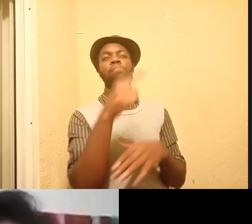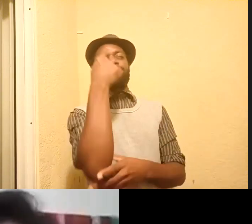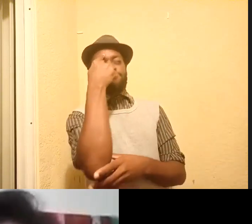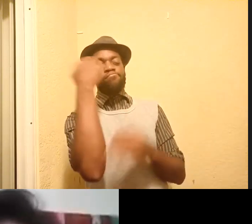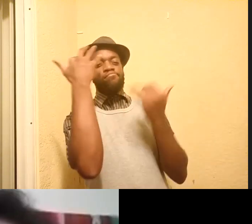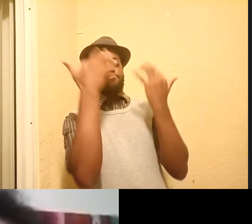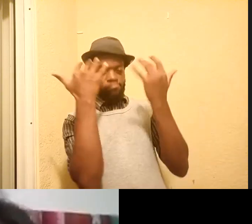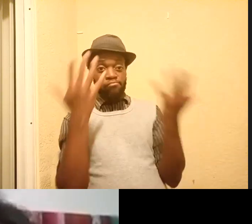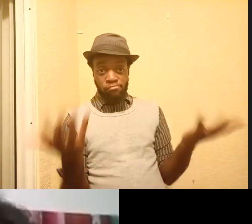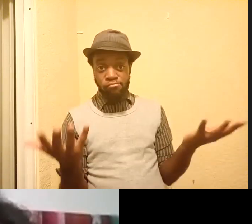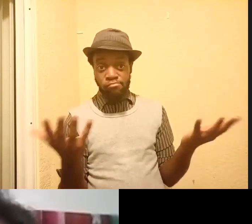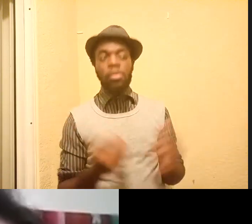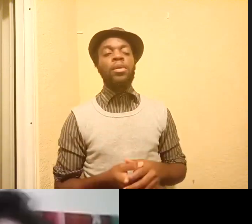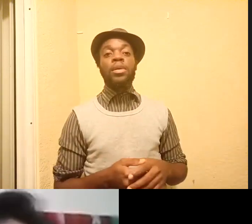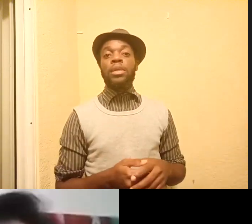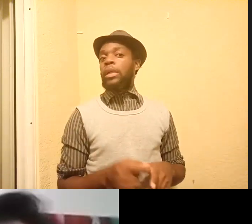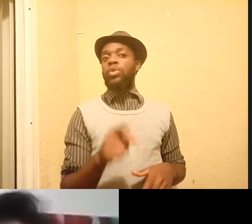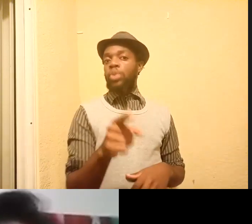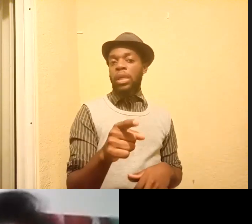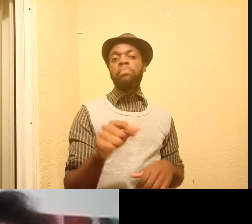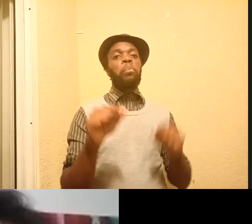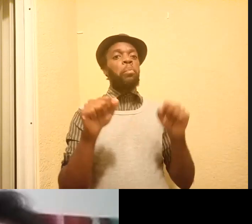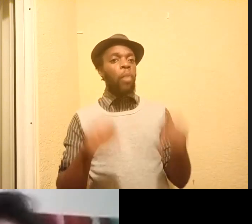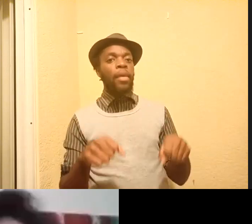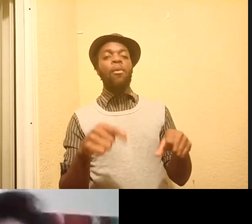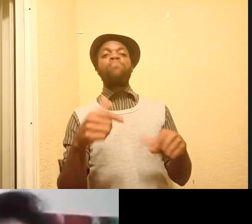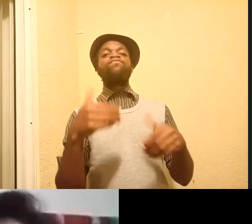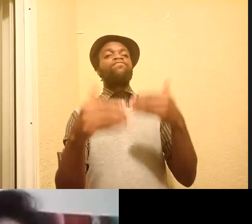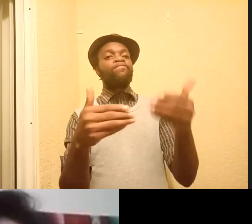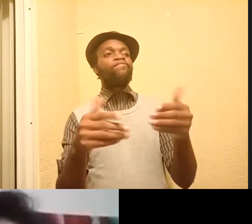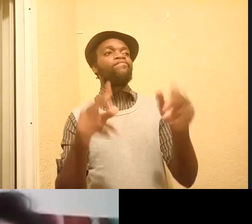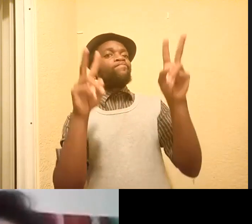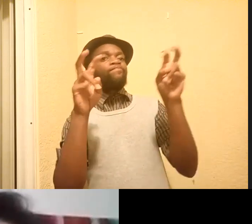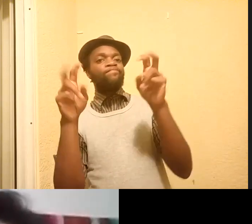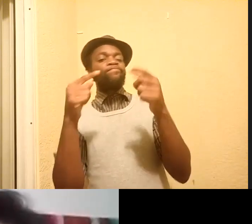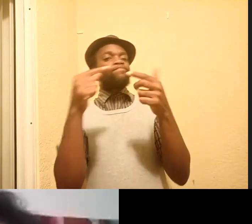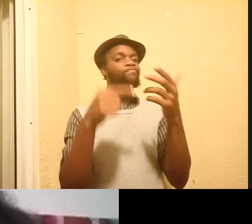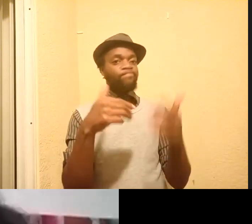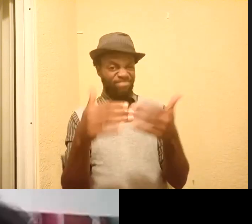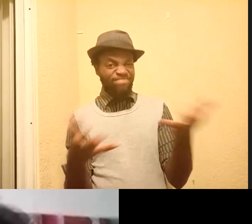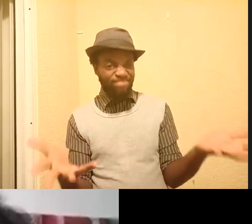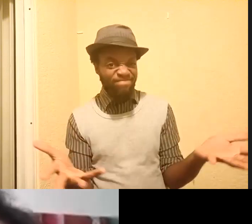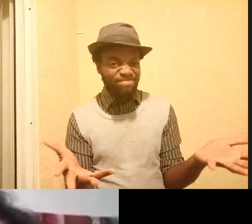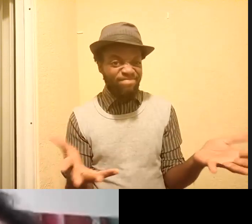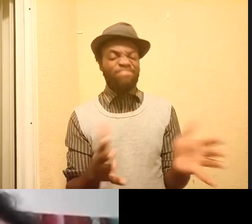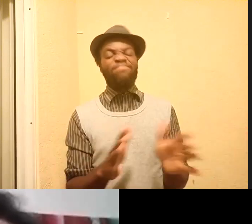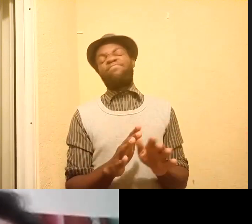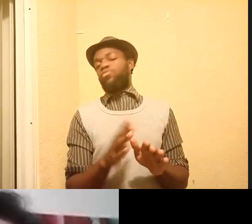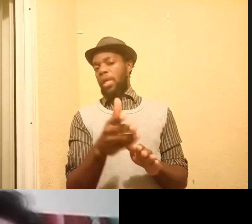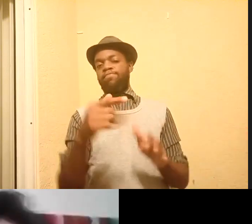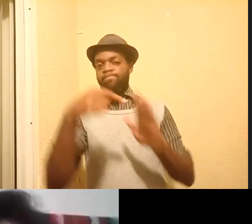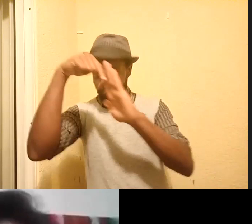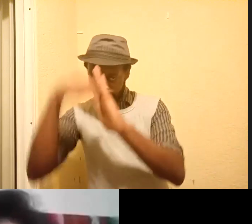de realizar preguntas en torno al tema. Sin embargo, considero que sí es muy importante